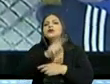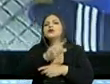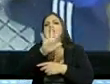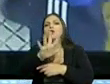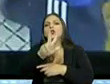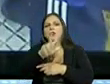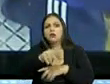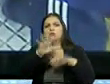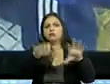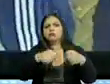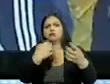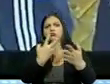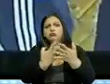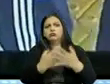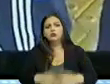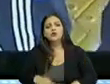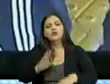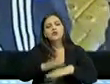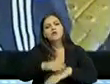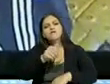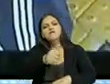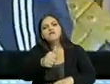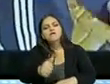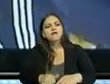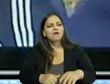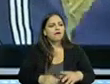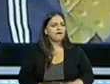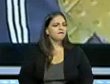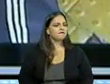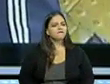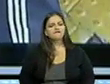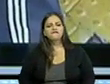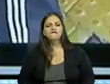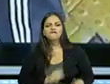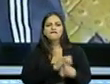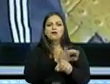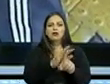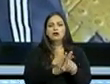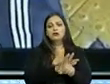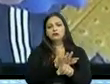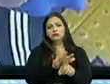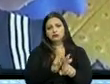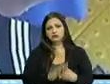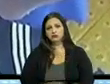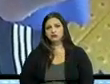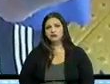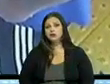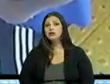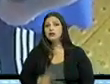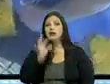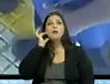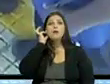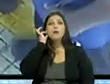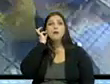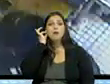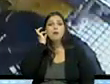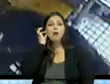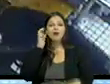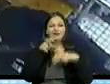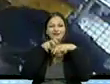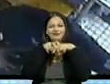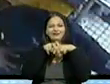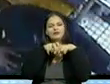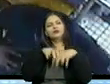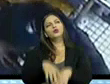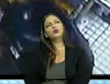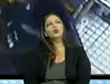la determinación, la fuerza, el coraje, la valentía para denunciar a su agresor, no es menos cierto que lo engorroso del trámite ante